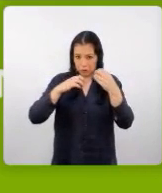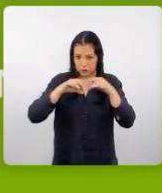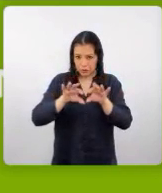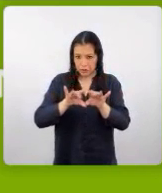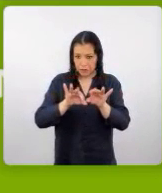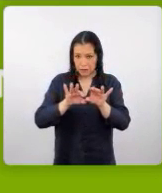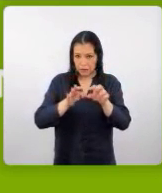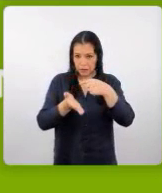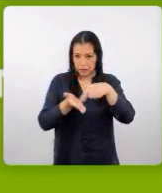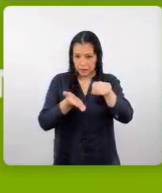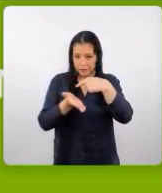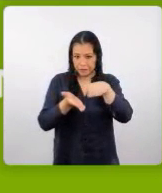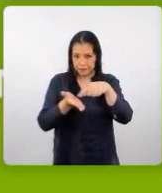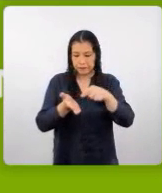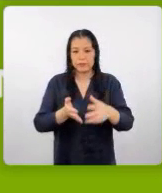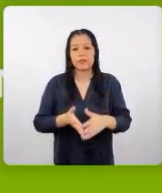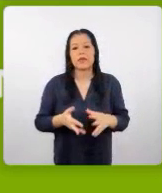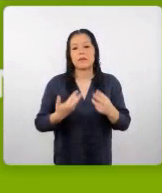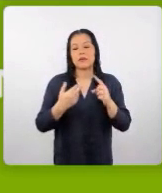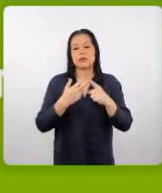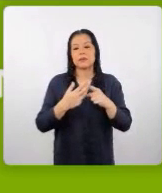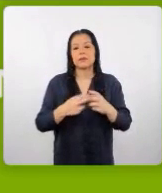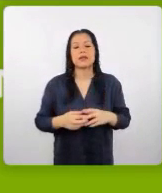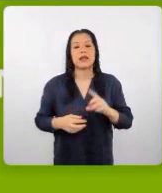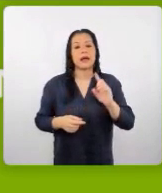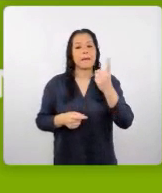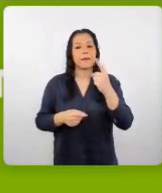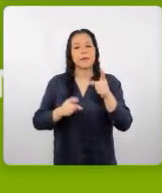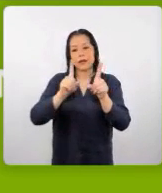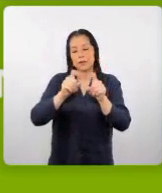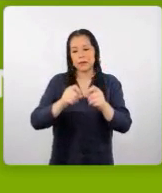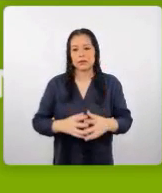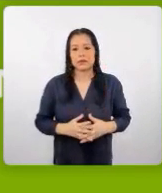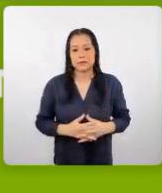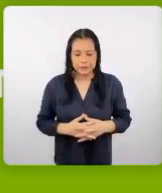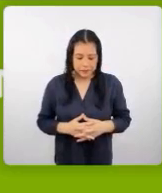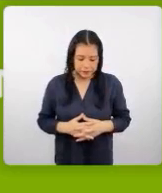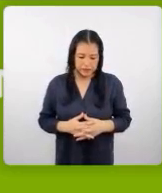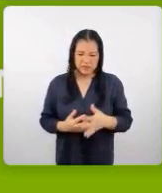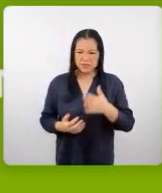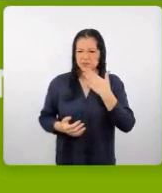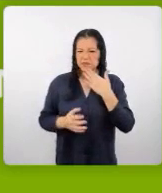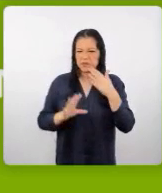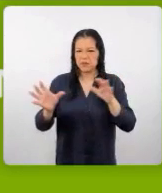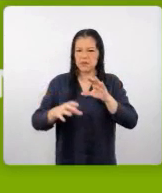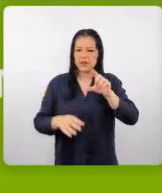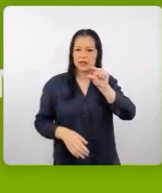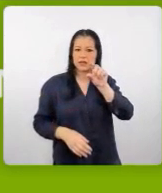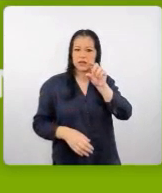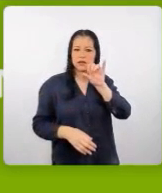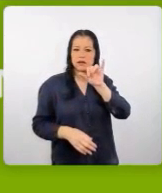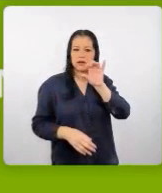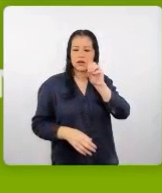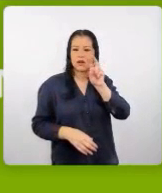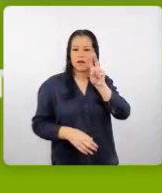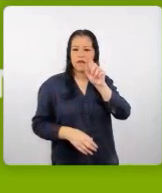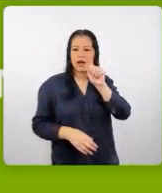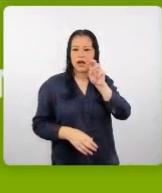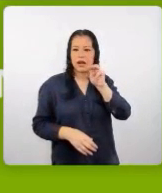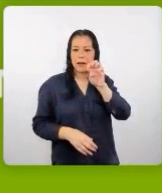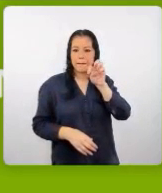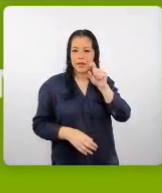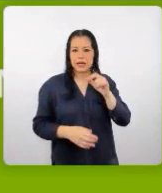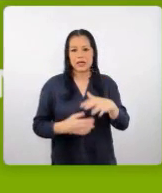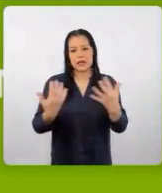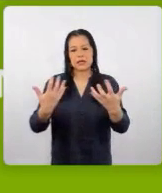chat. Y vamos a comenzar con la primera pregunta que la realizó Giovanna Pérez, que está asociada con